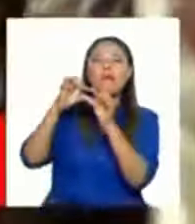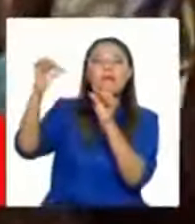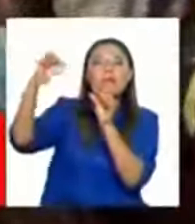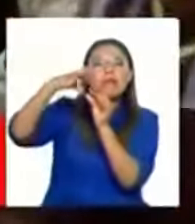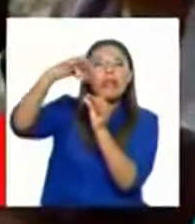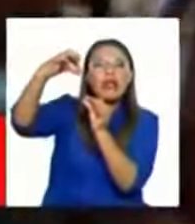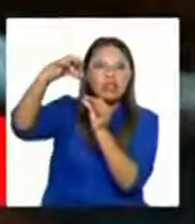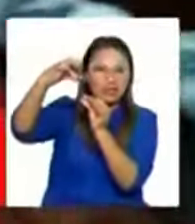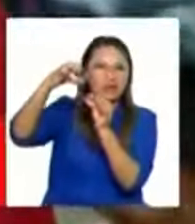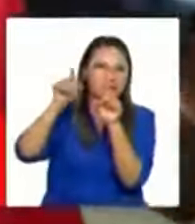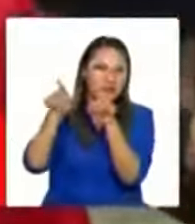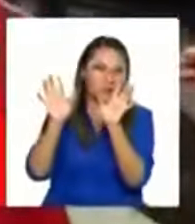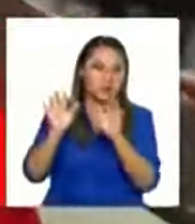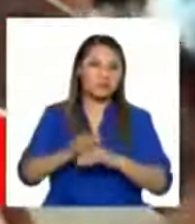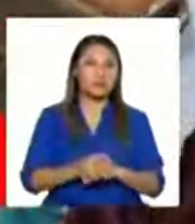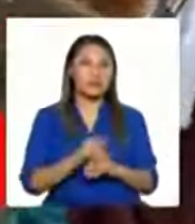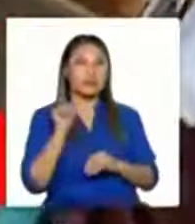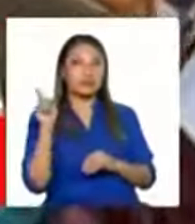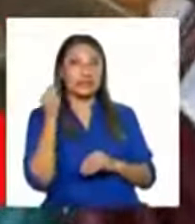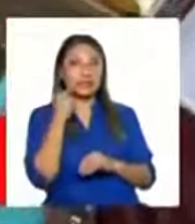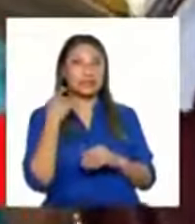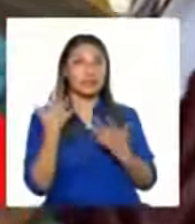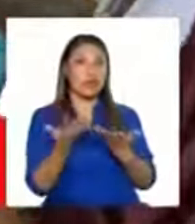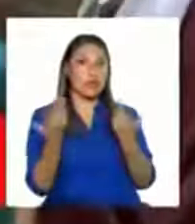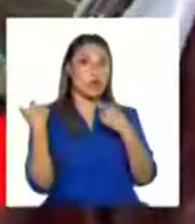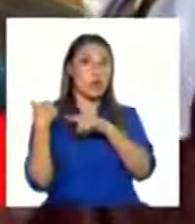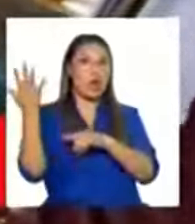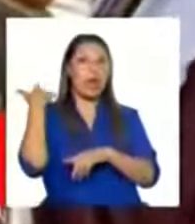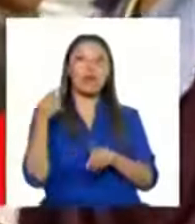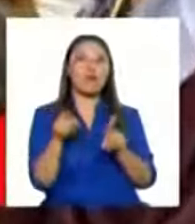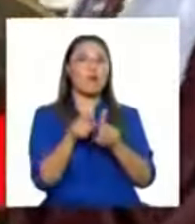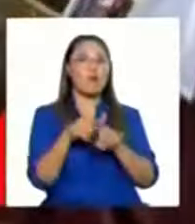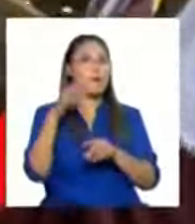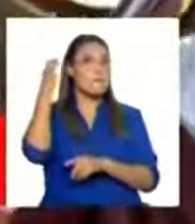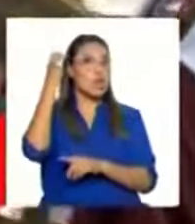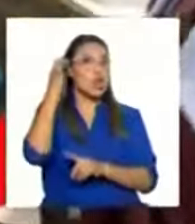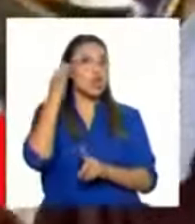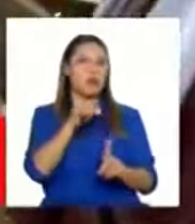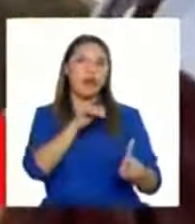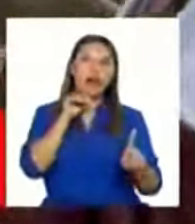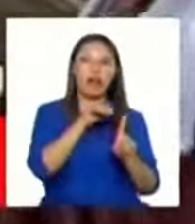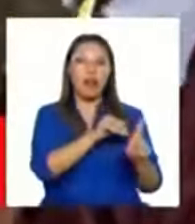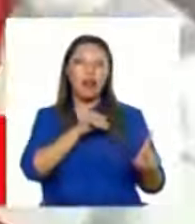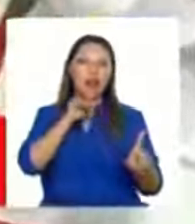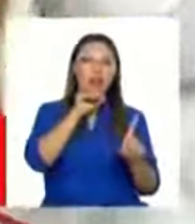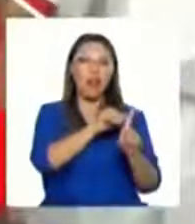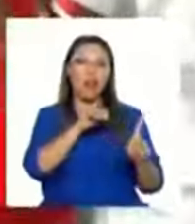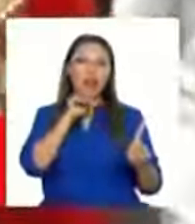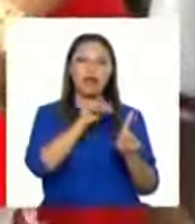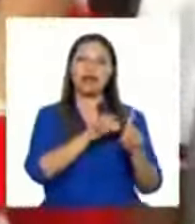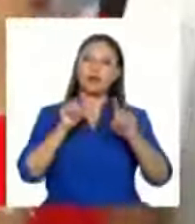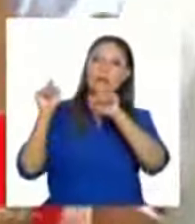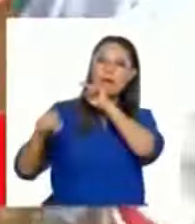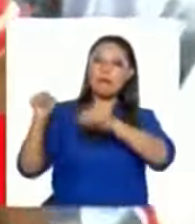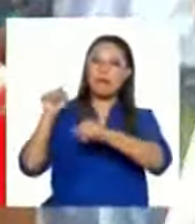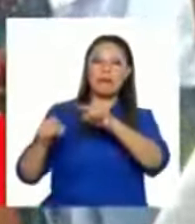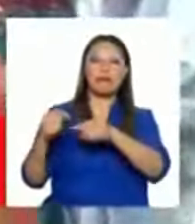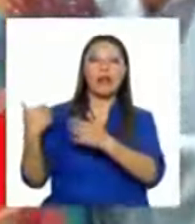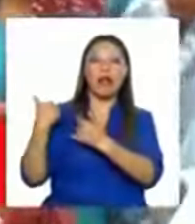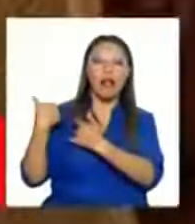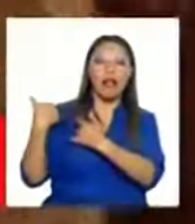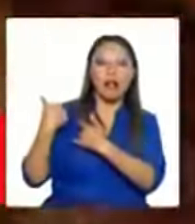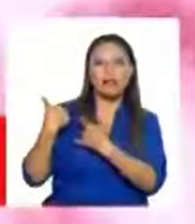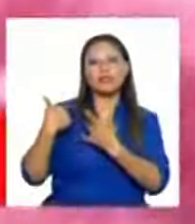doctor Luis Solari sostiene que Jesús fue un preso político y ello explica el ensañamiento que hubo contra su persona,